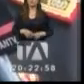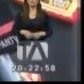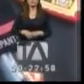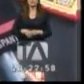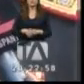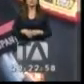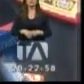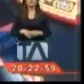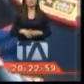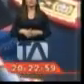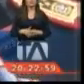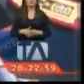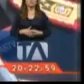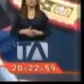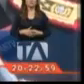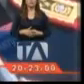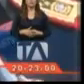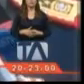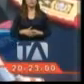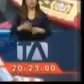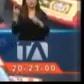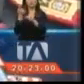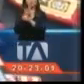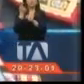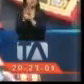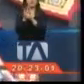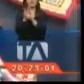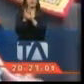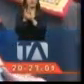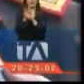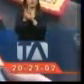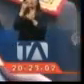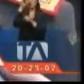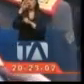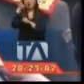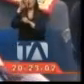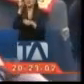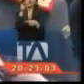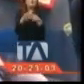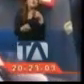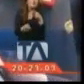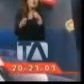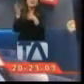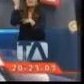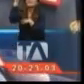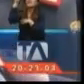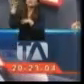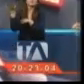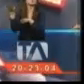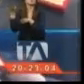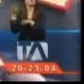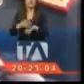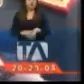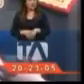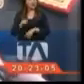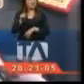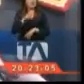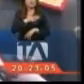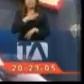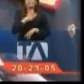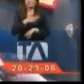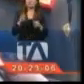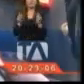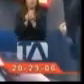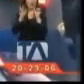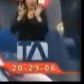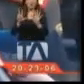día de hoy quisimos hacer una búsqueda por medios aéreos, no fue factible por las condiciones meteorológicas, pero nuevamente tenemos la confianza que nuestro personal